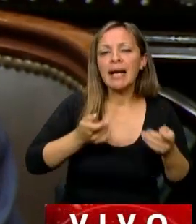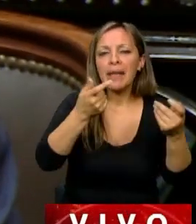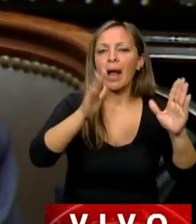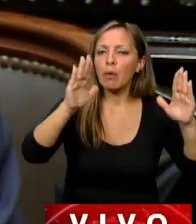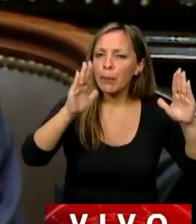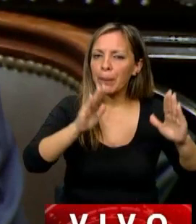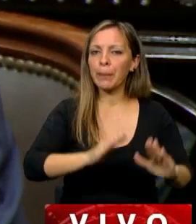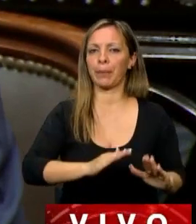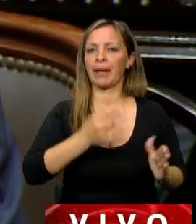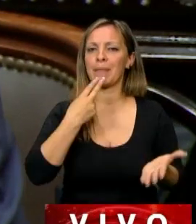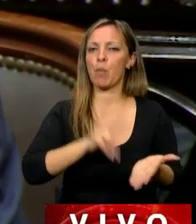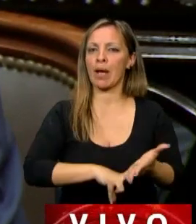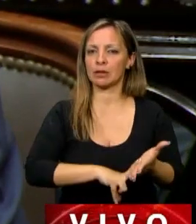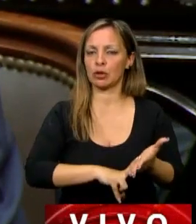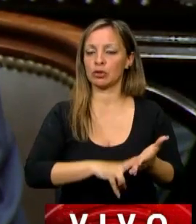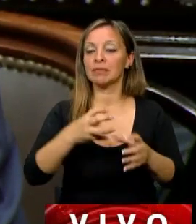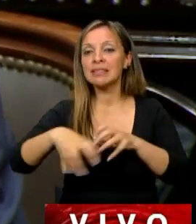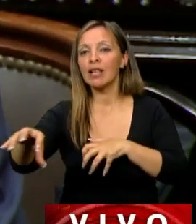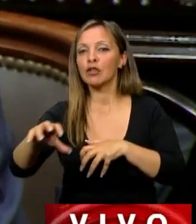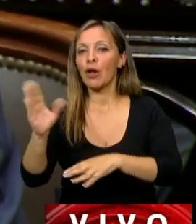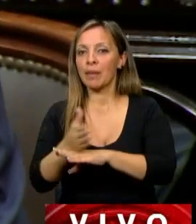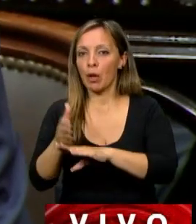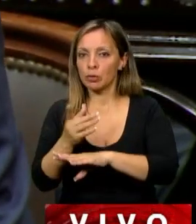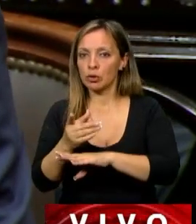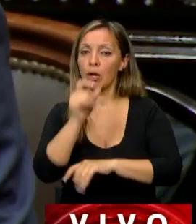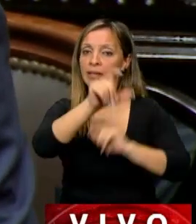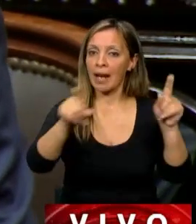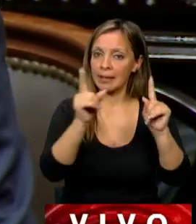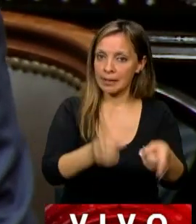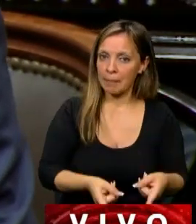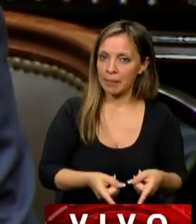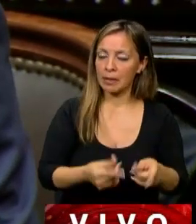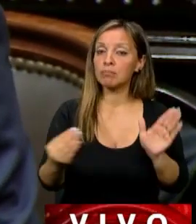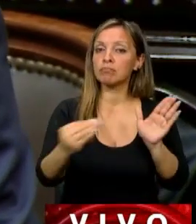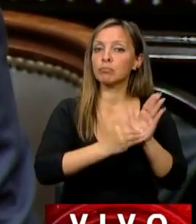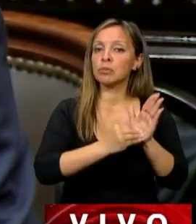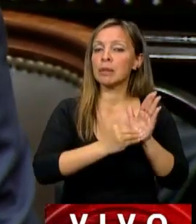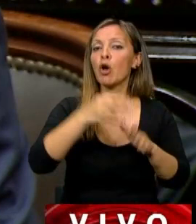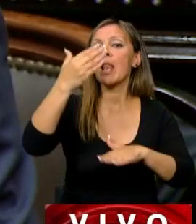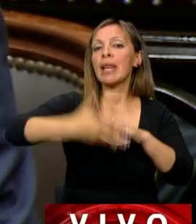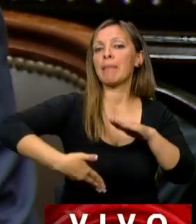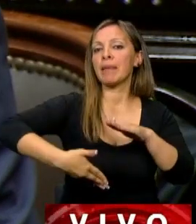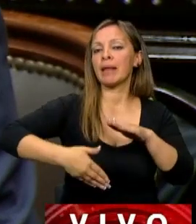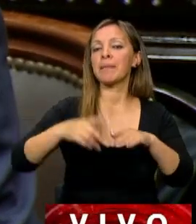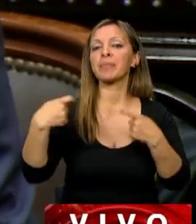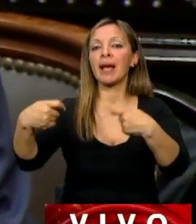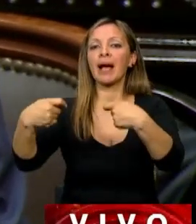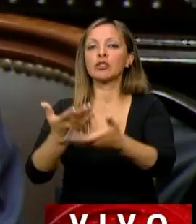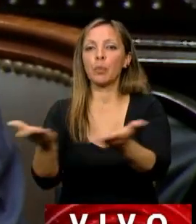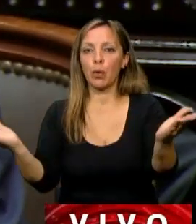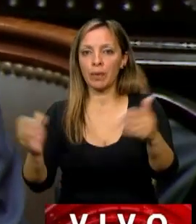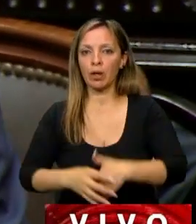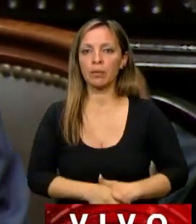alivio fiscal a los sectores de la producción y a la gente. Y además pusimos una regla de límite del gasto público